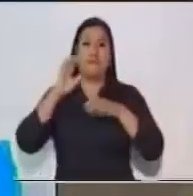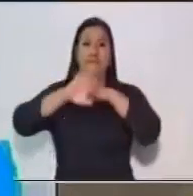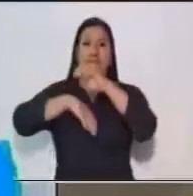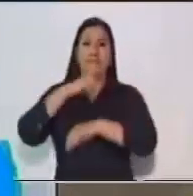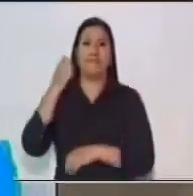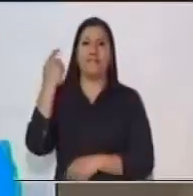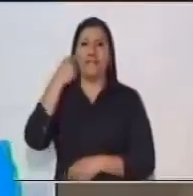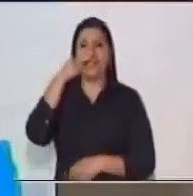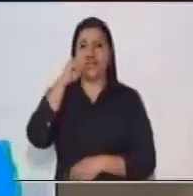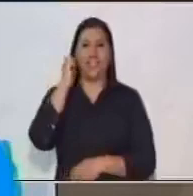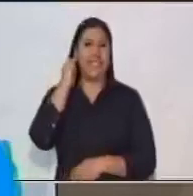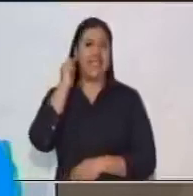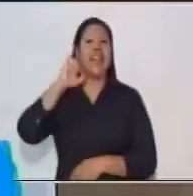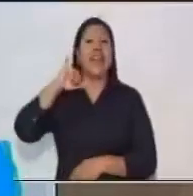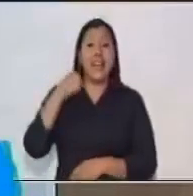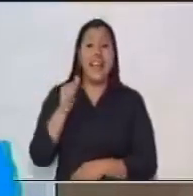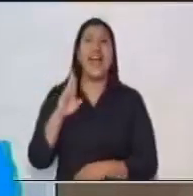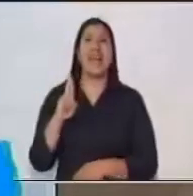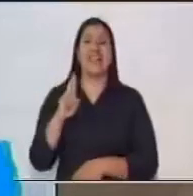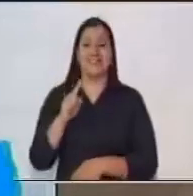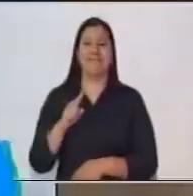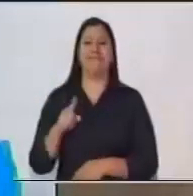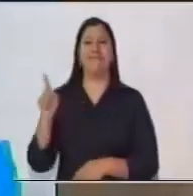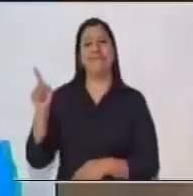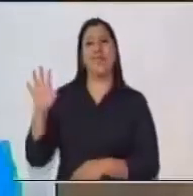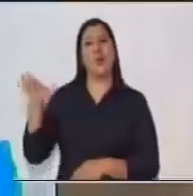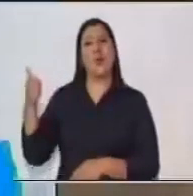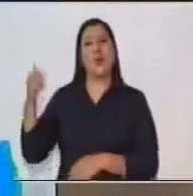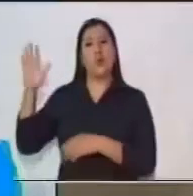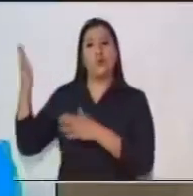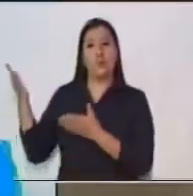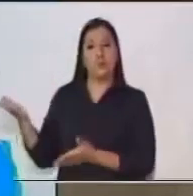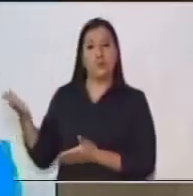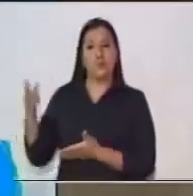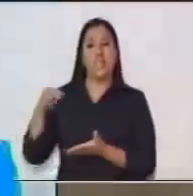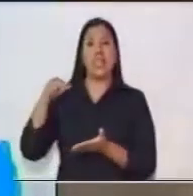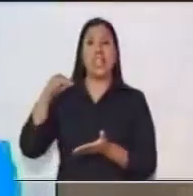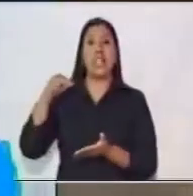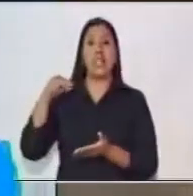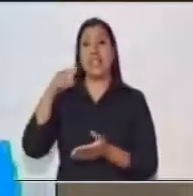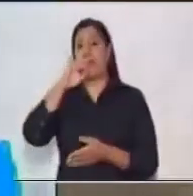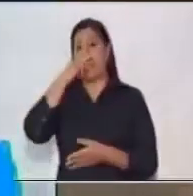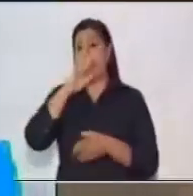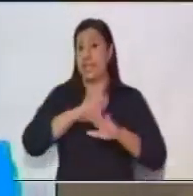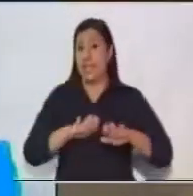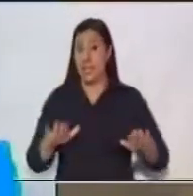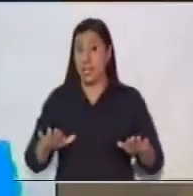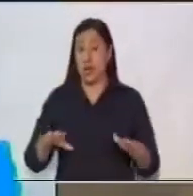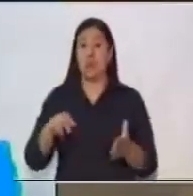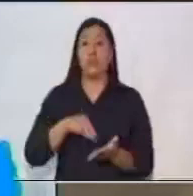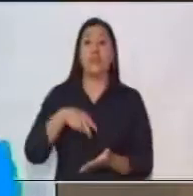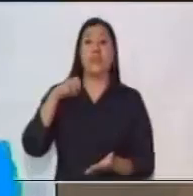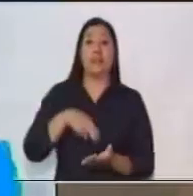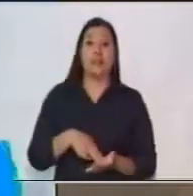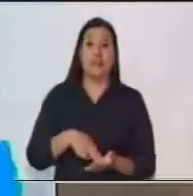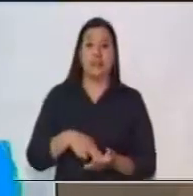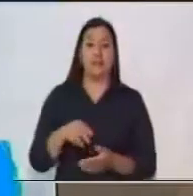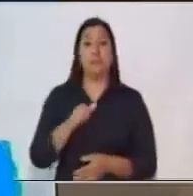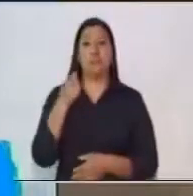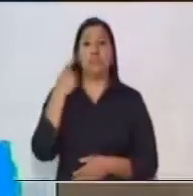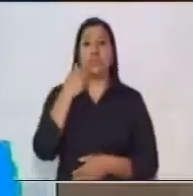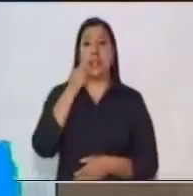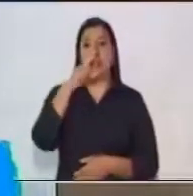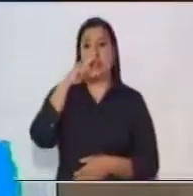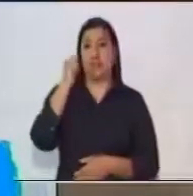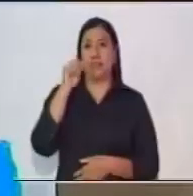está saltando y su sinónimo es brincar. El siguiente, estamos viendo a una niña